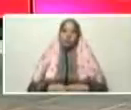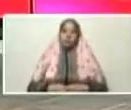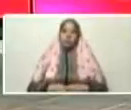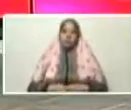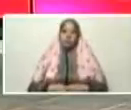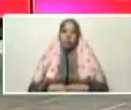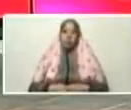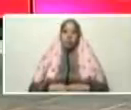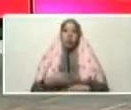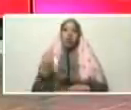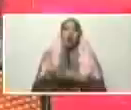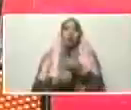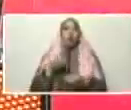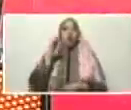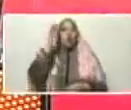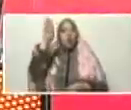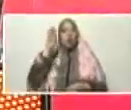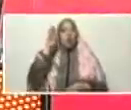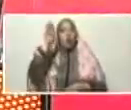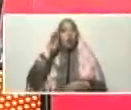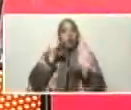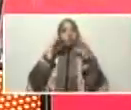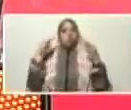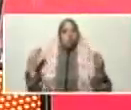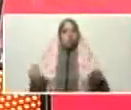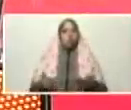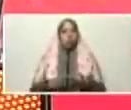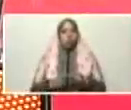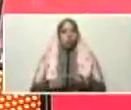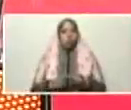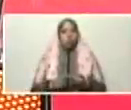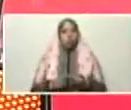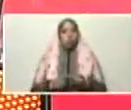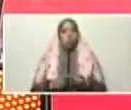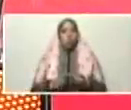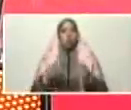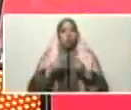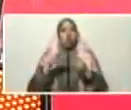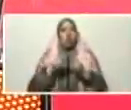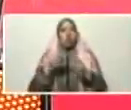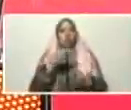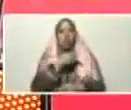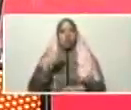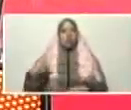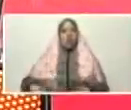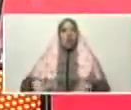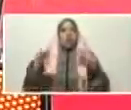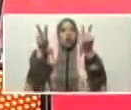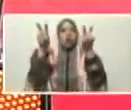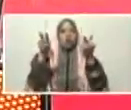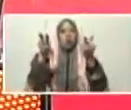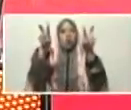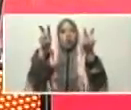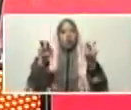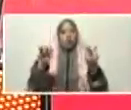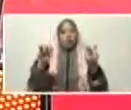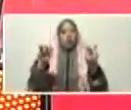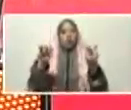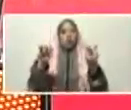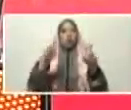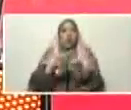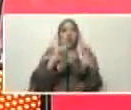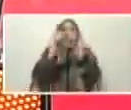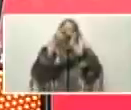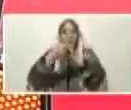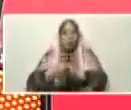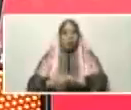hacia dónde va el mundo hacia dónde va china la nueva época diría yo de transición